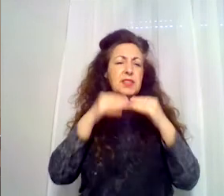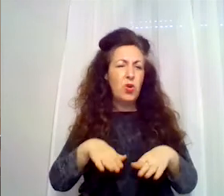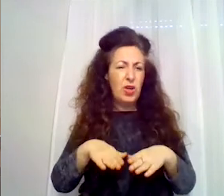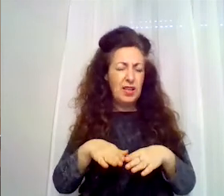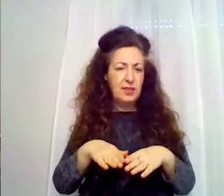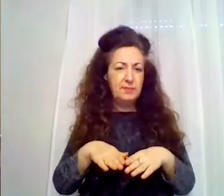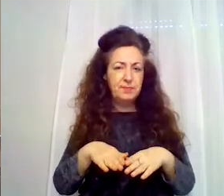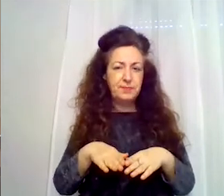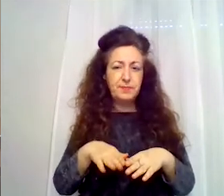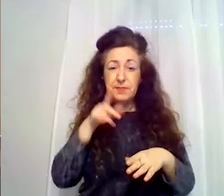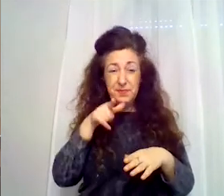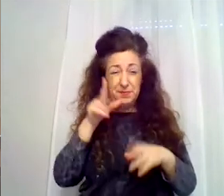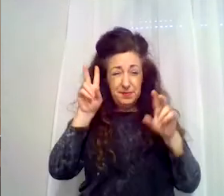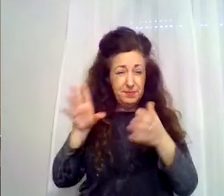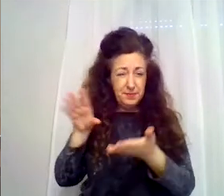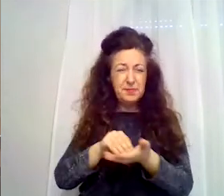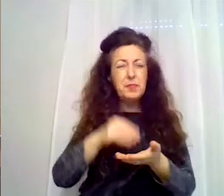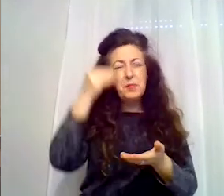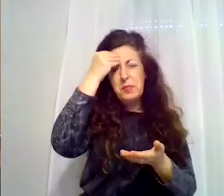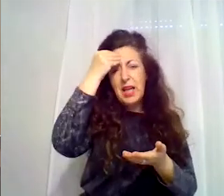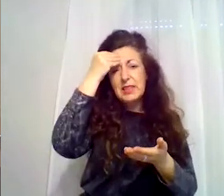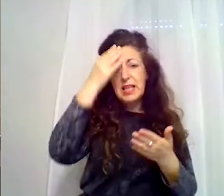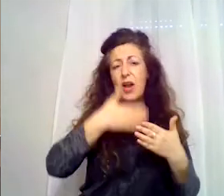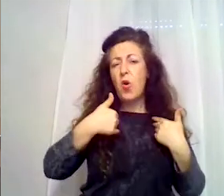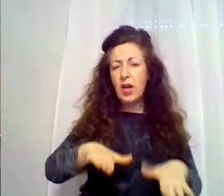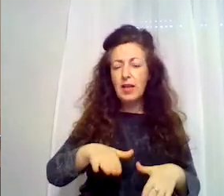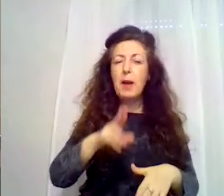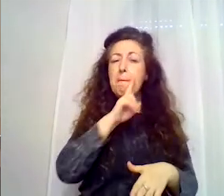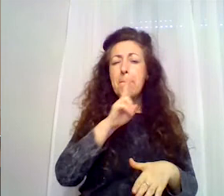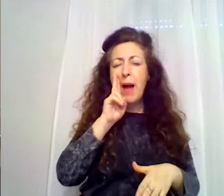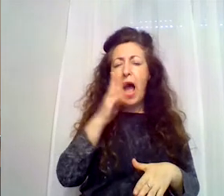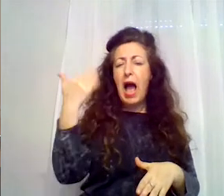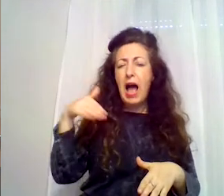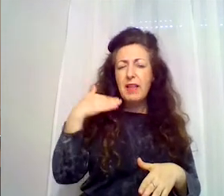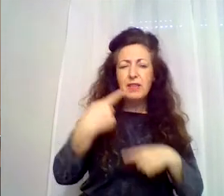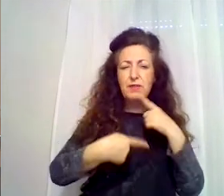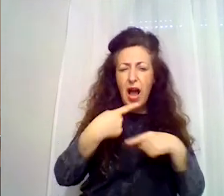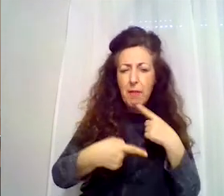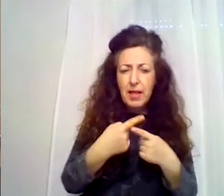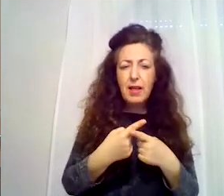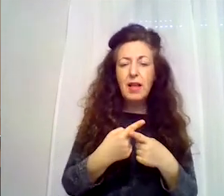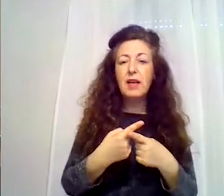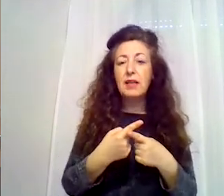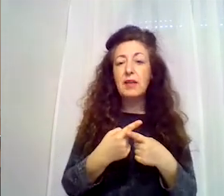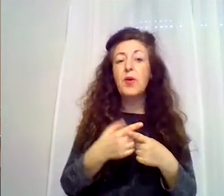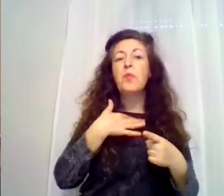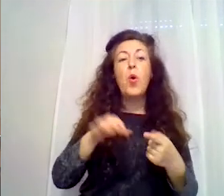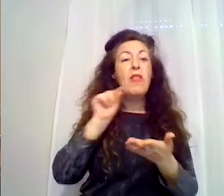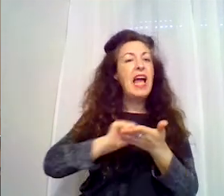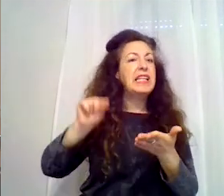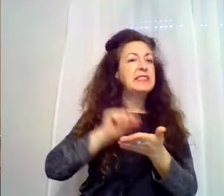no puede salir el genio de la más absoluta vida cotidiana? No ha sido lo habitual,